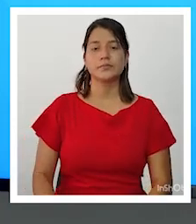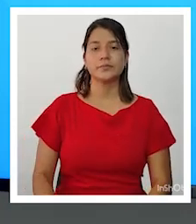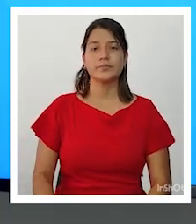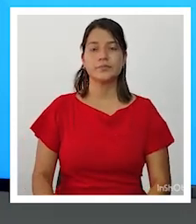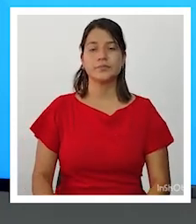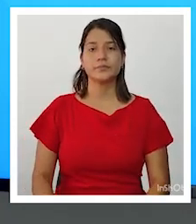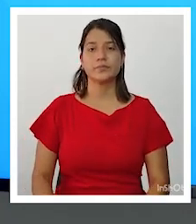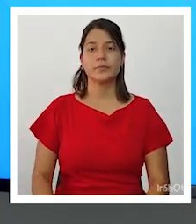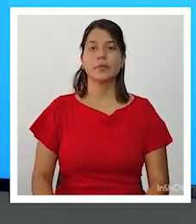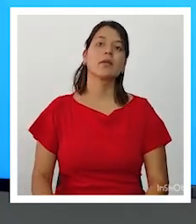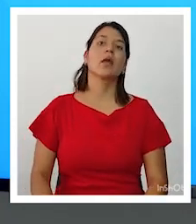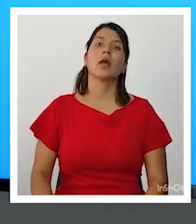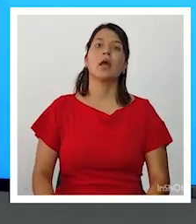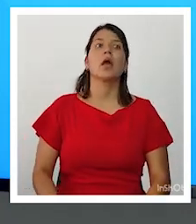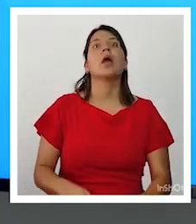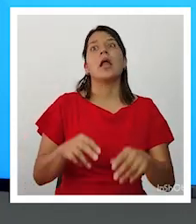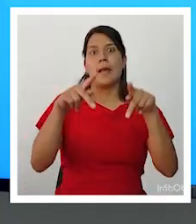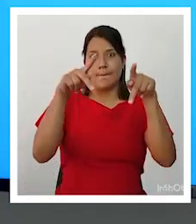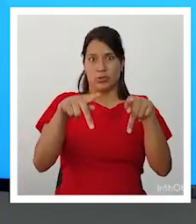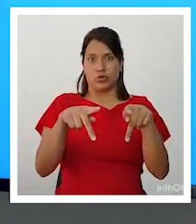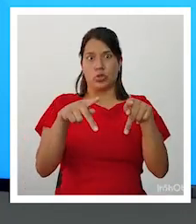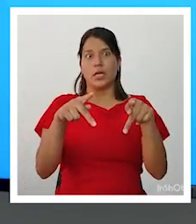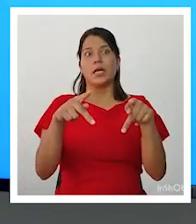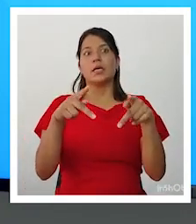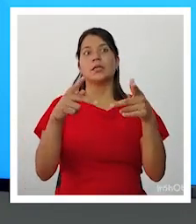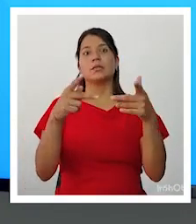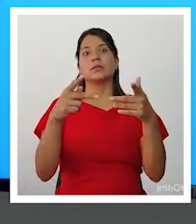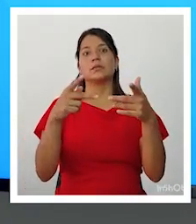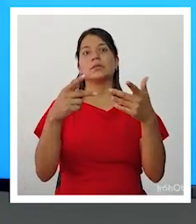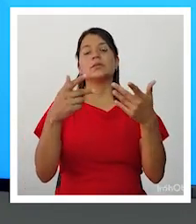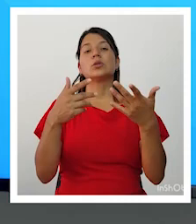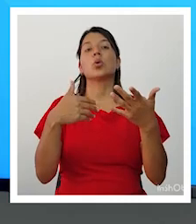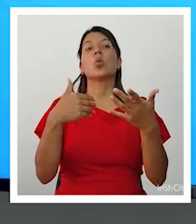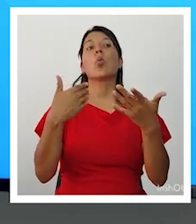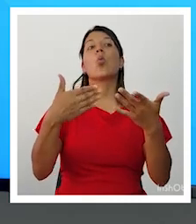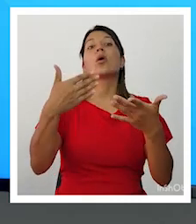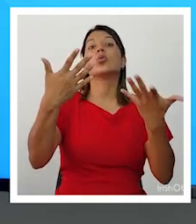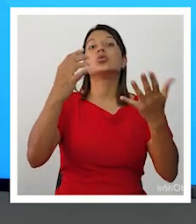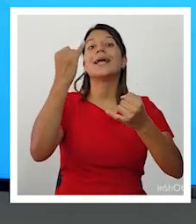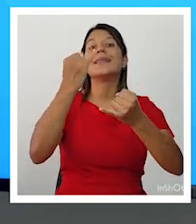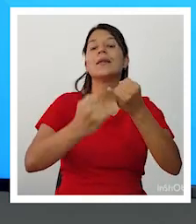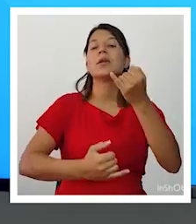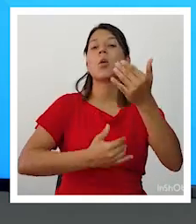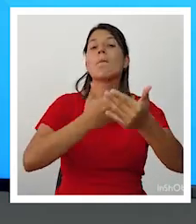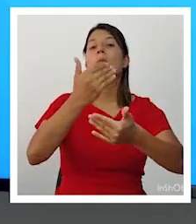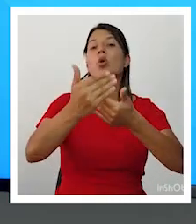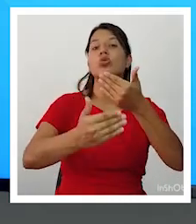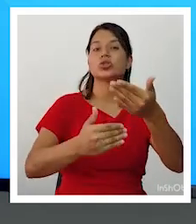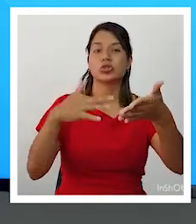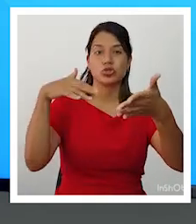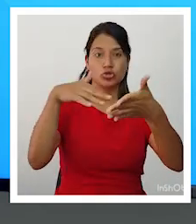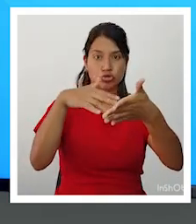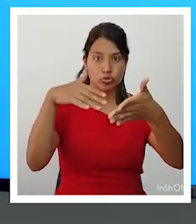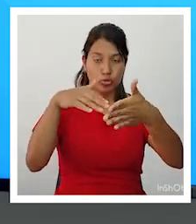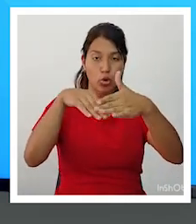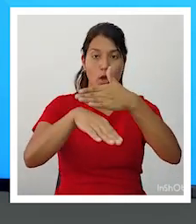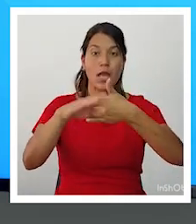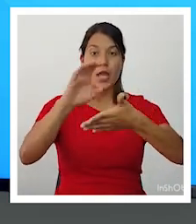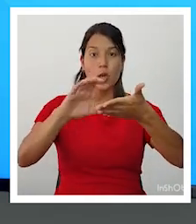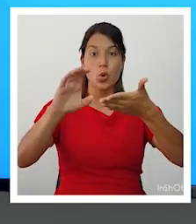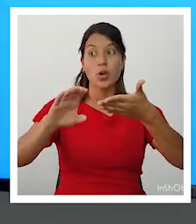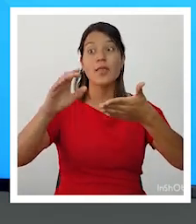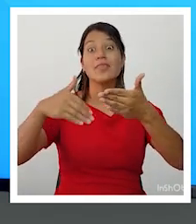que tienen que hacer un esfuerzo después de salir de su proceso educativo de secundaria adicional para sacar un bachillerato